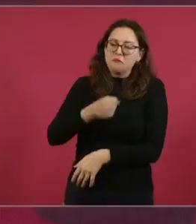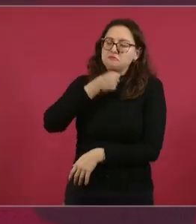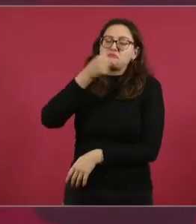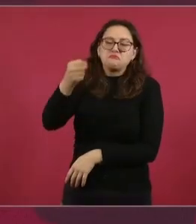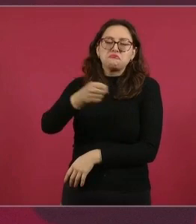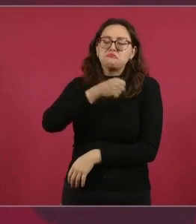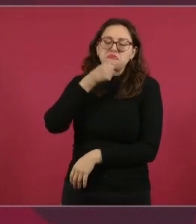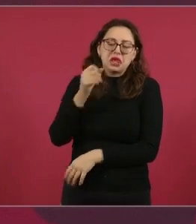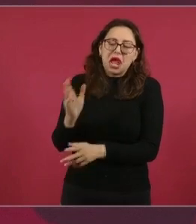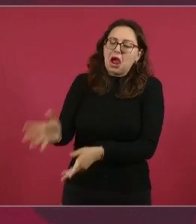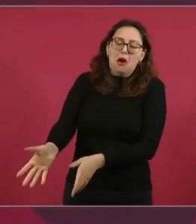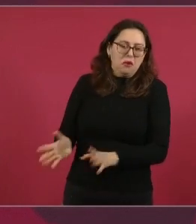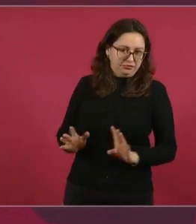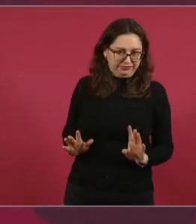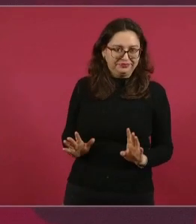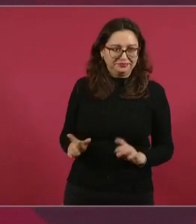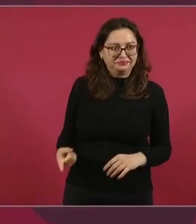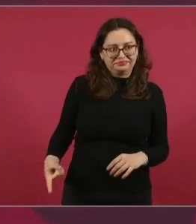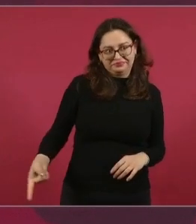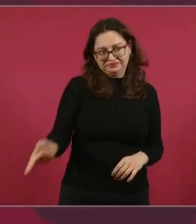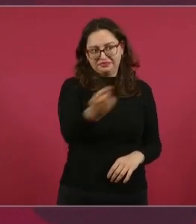cuando llega